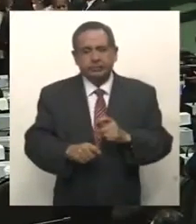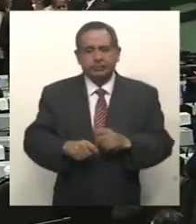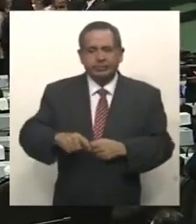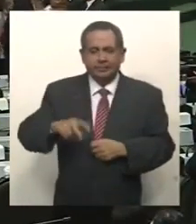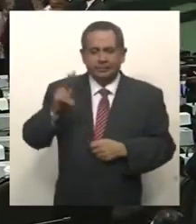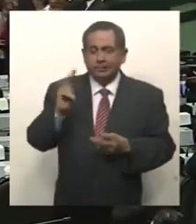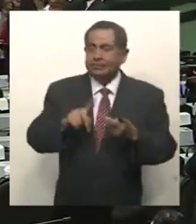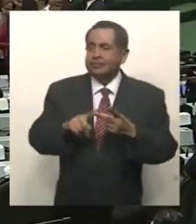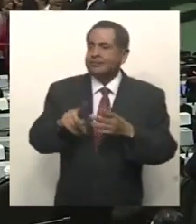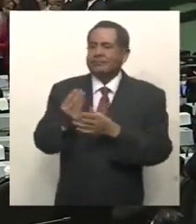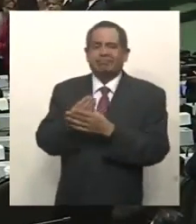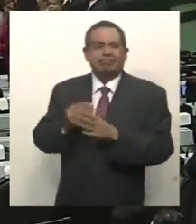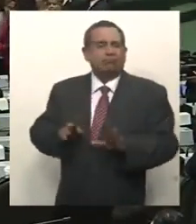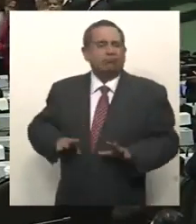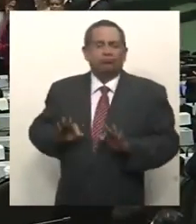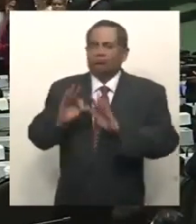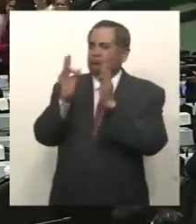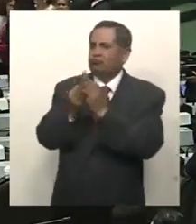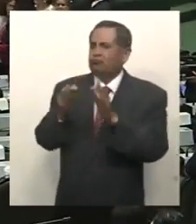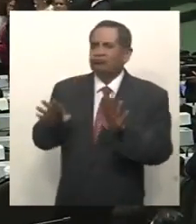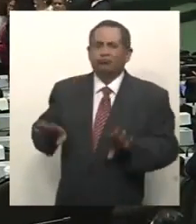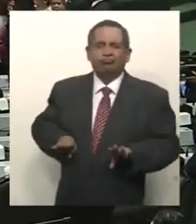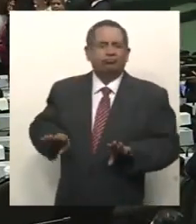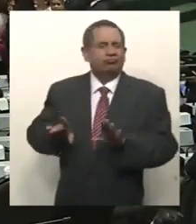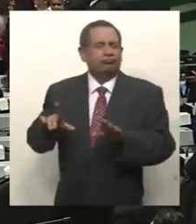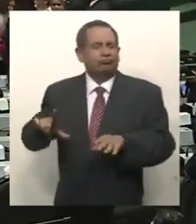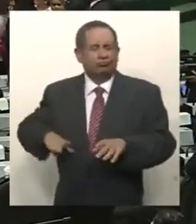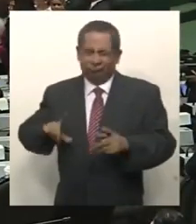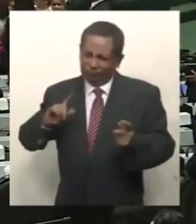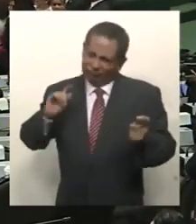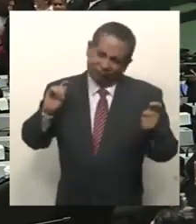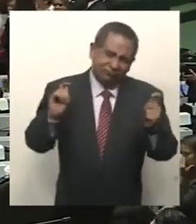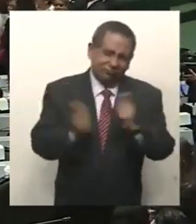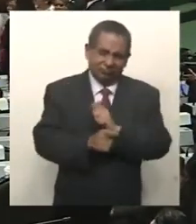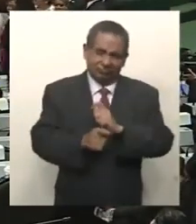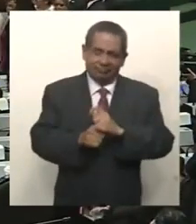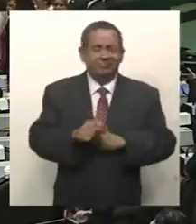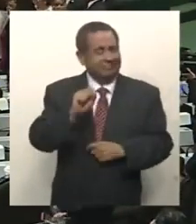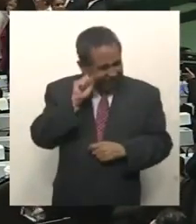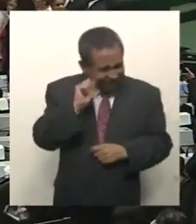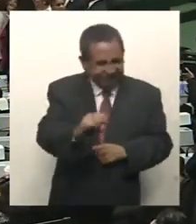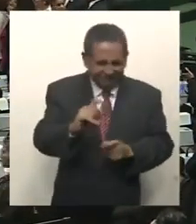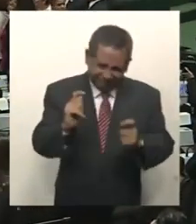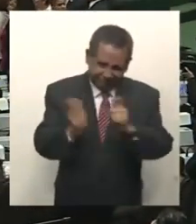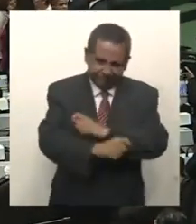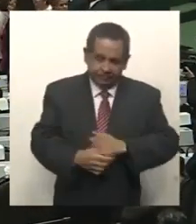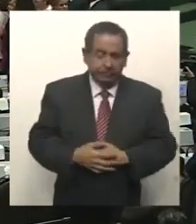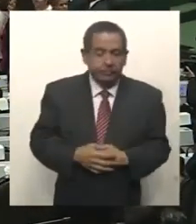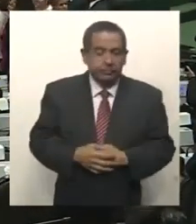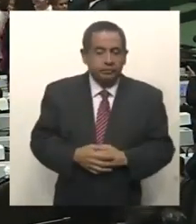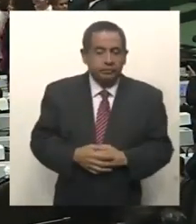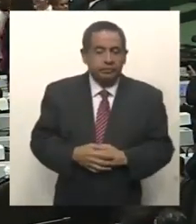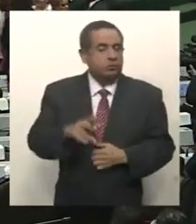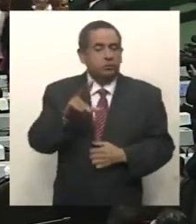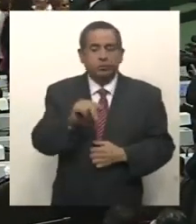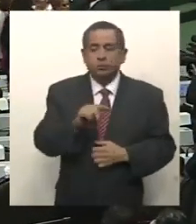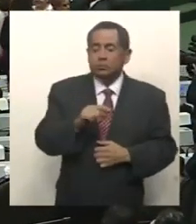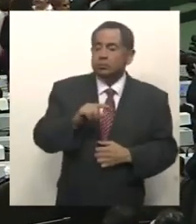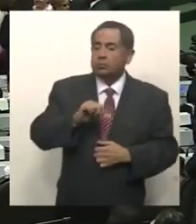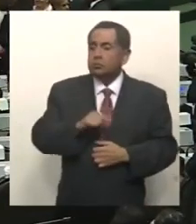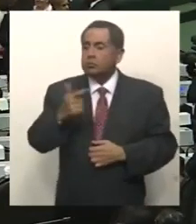de régimen, sí, un cambio de régimen. No